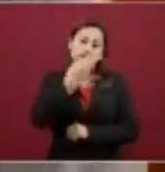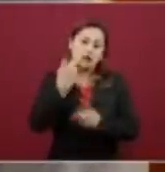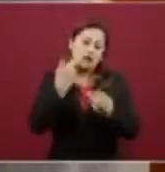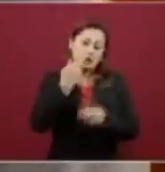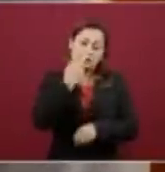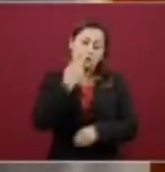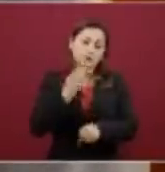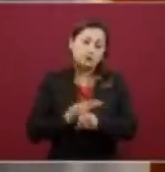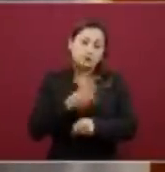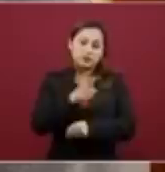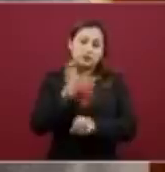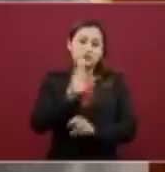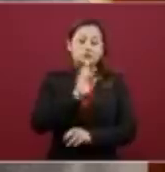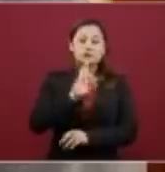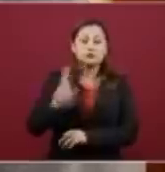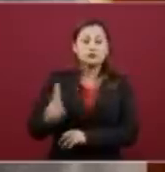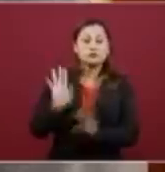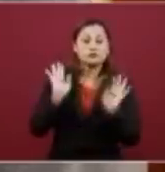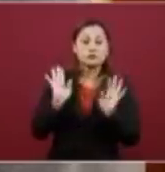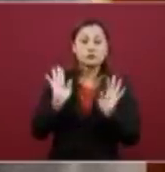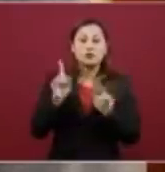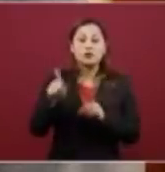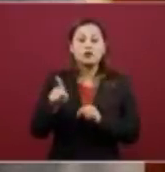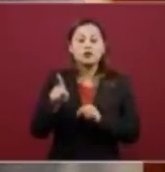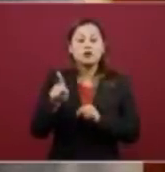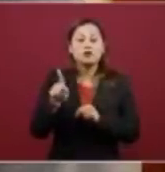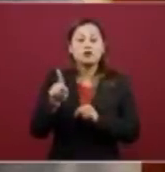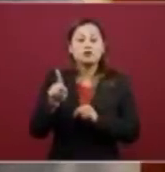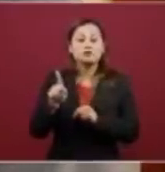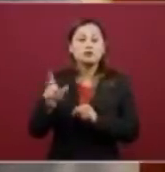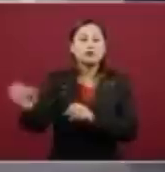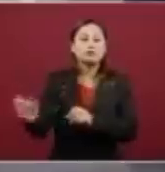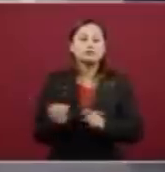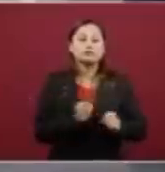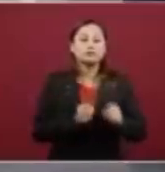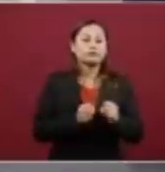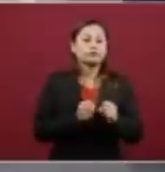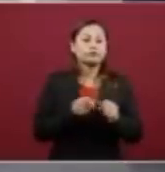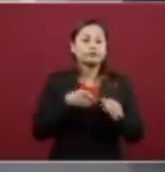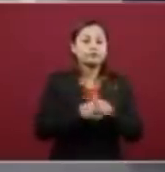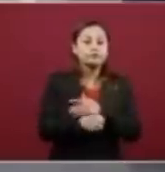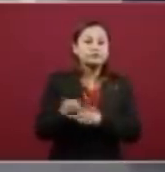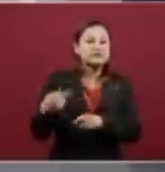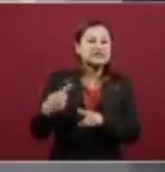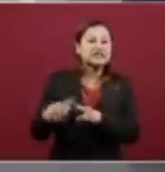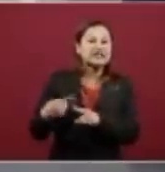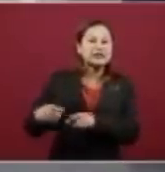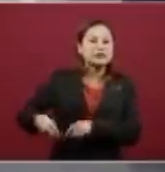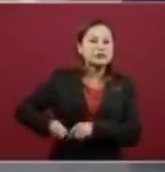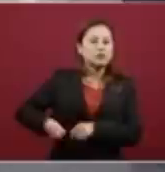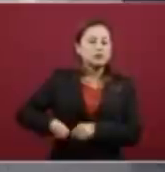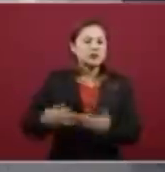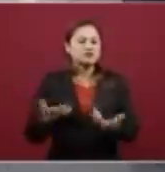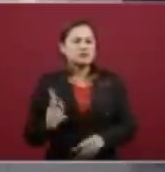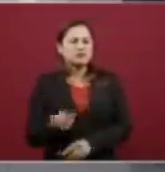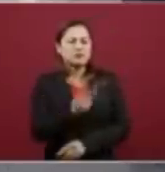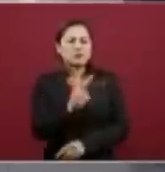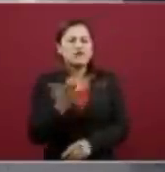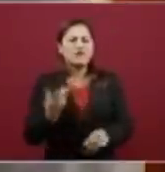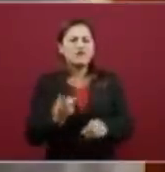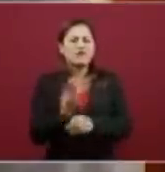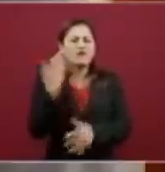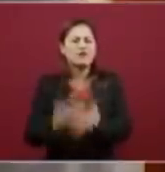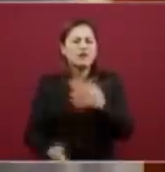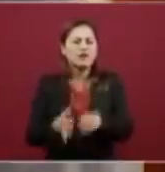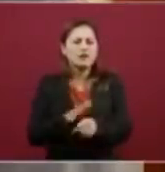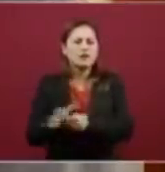y fundamentalmente la detención de los responsables que tienen plenamente identificados. Pero concretamente, ¿qué es lo que falta? Pues que concrete toda la pesquisa,